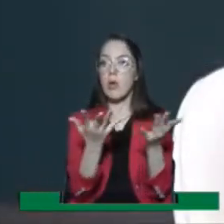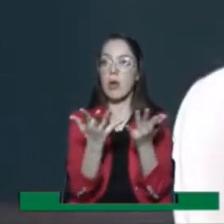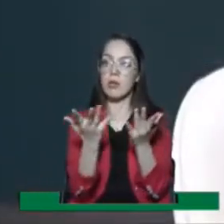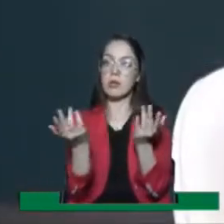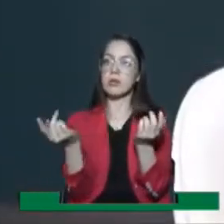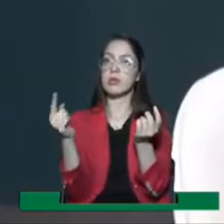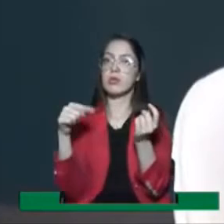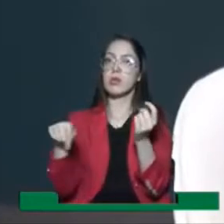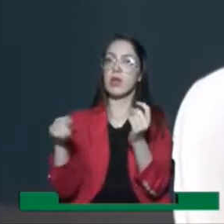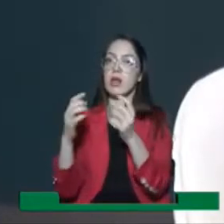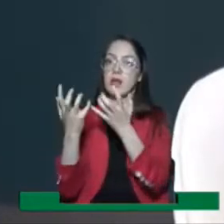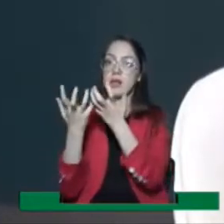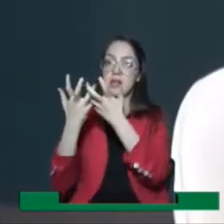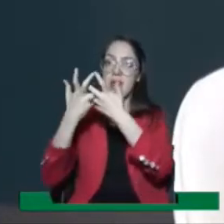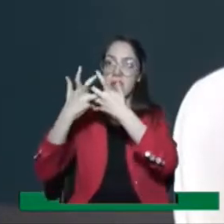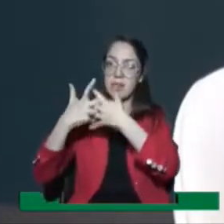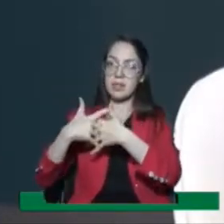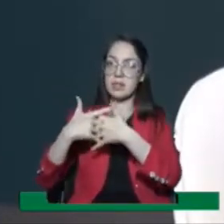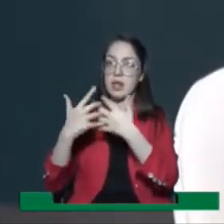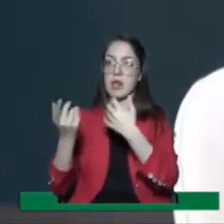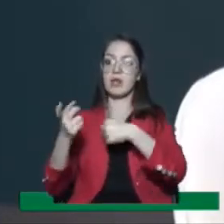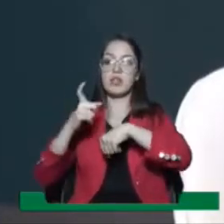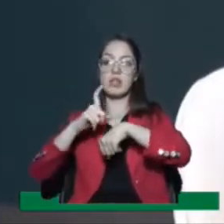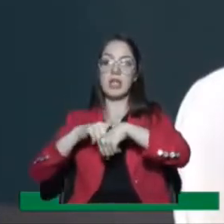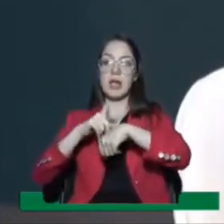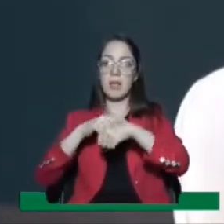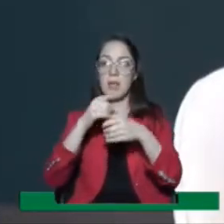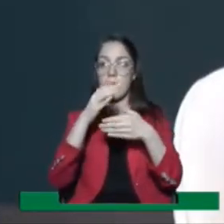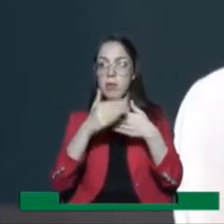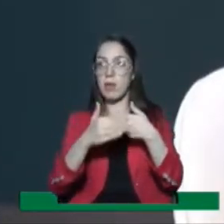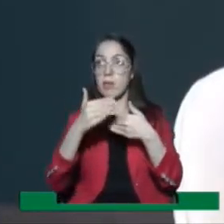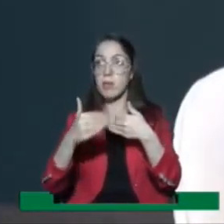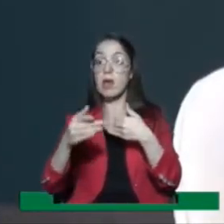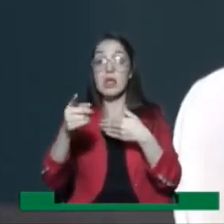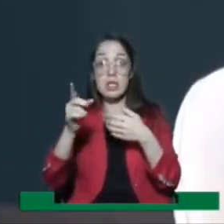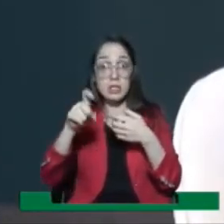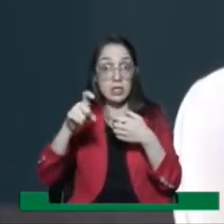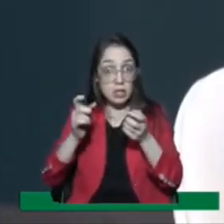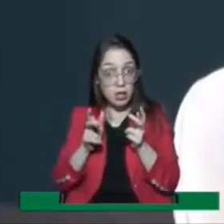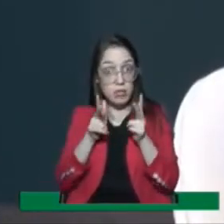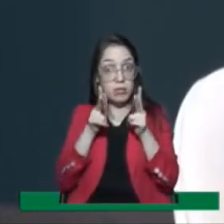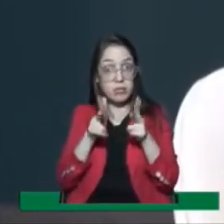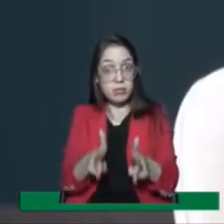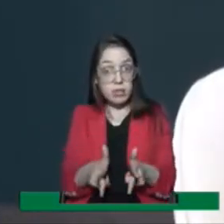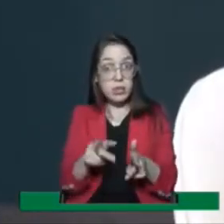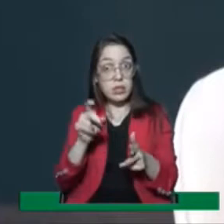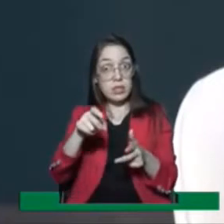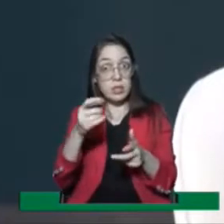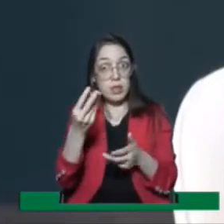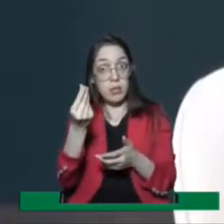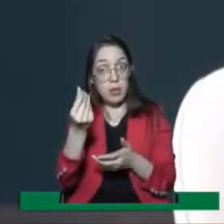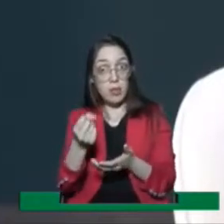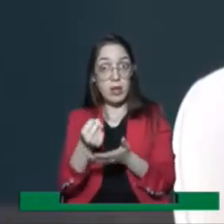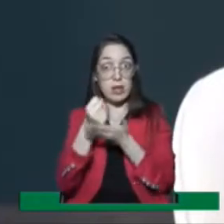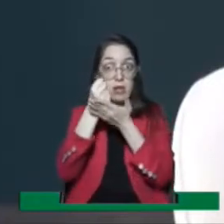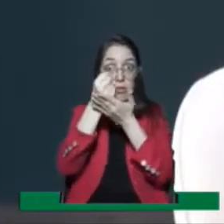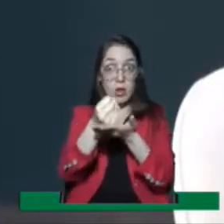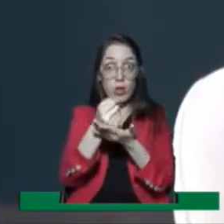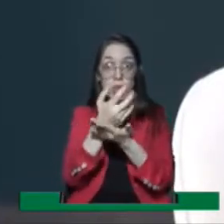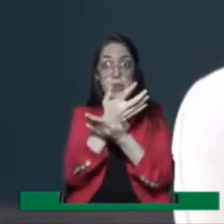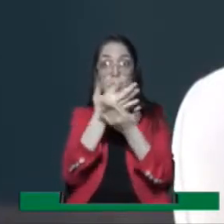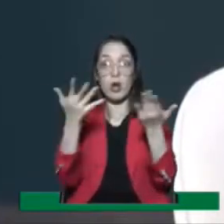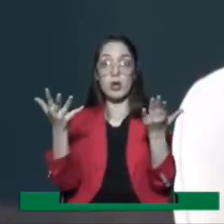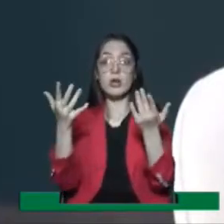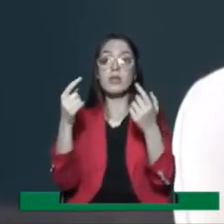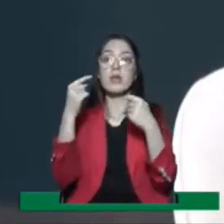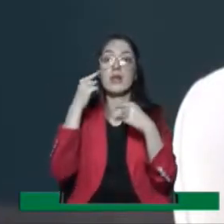ustedes tienen que darle un tiempo a sus trabajadores para descanso pero además remunerado entonces digamos que ahí está